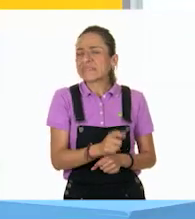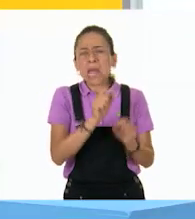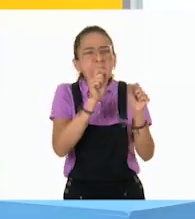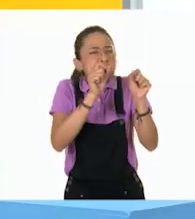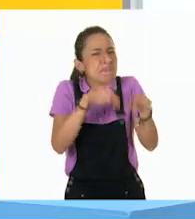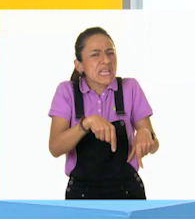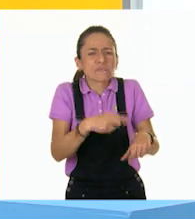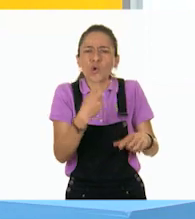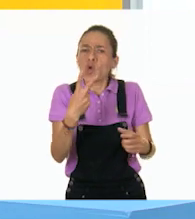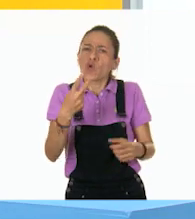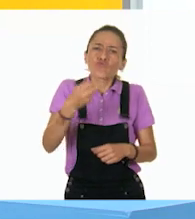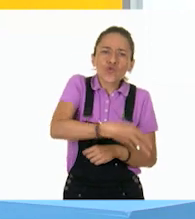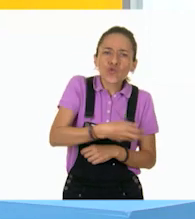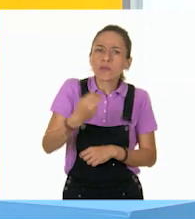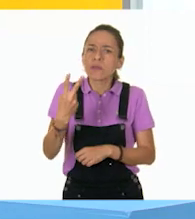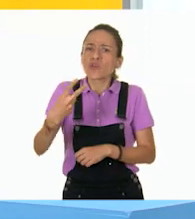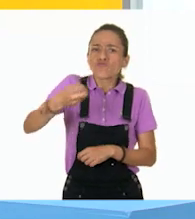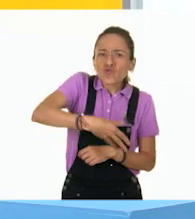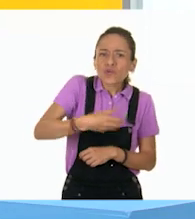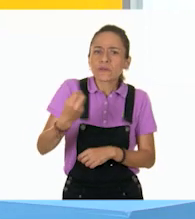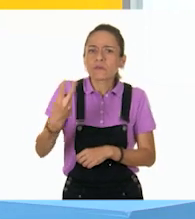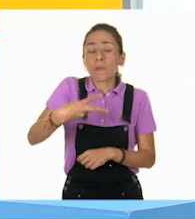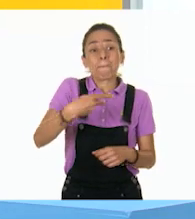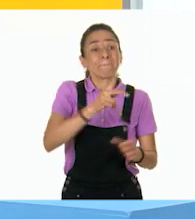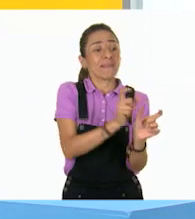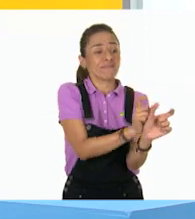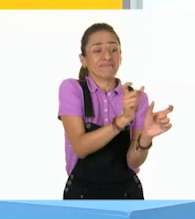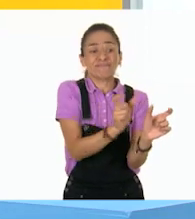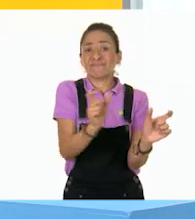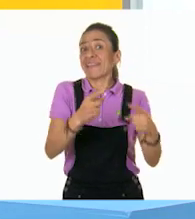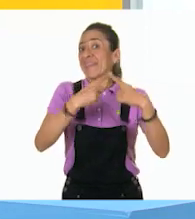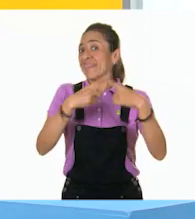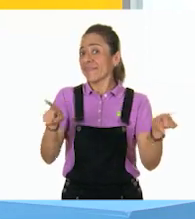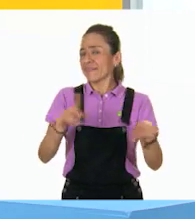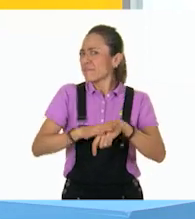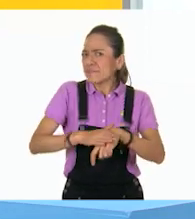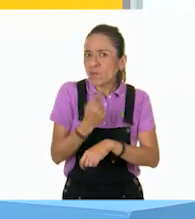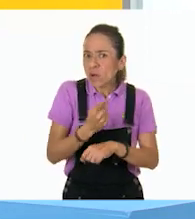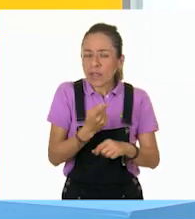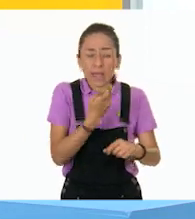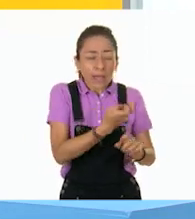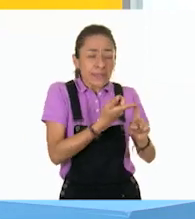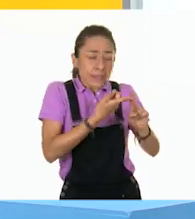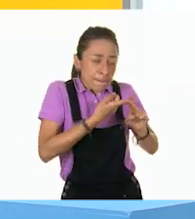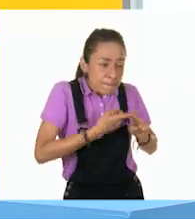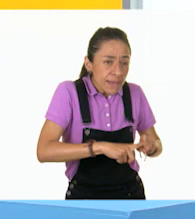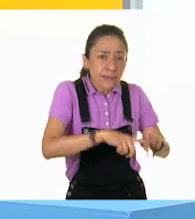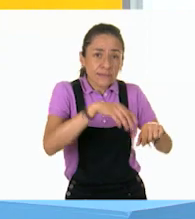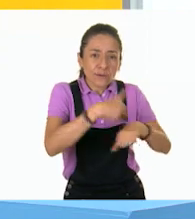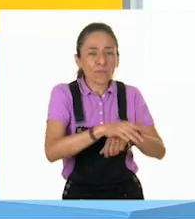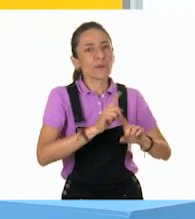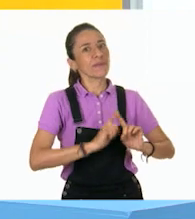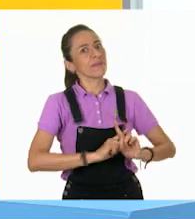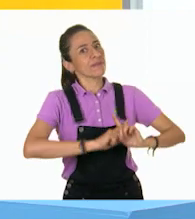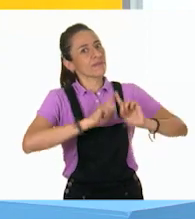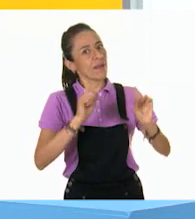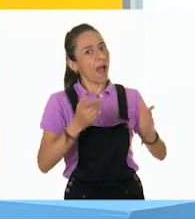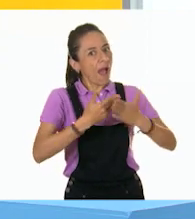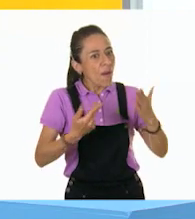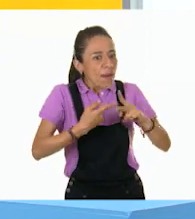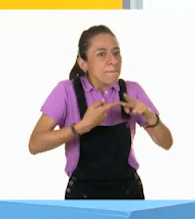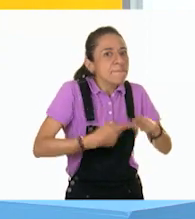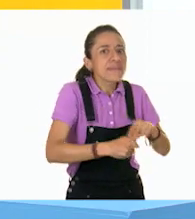mismo, la sucesión es diferente porque cambiamos el punto de partida. Bueno,